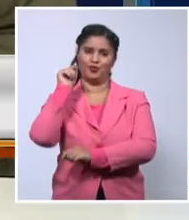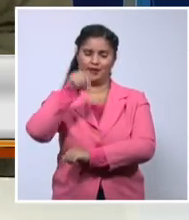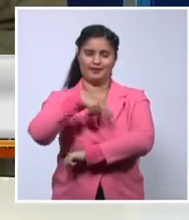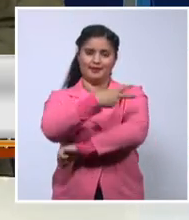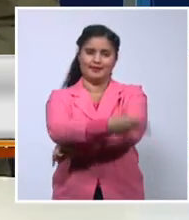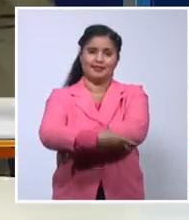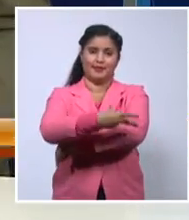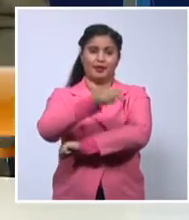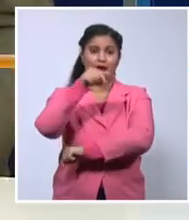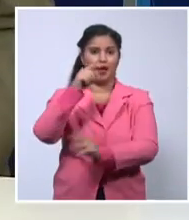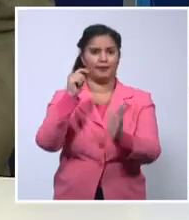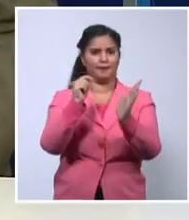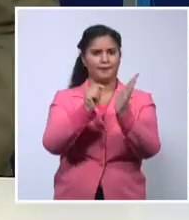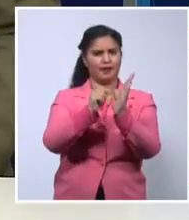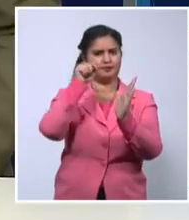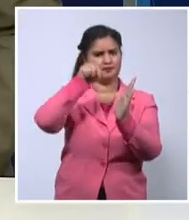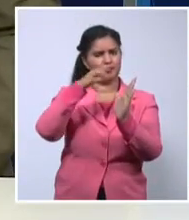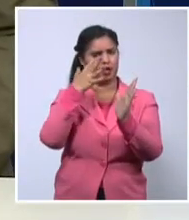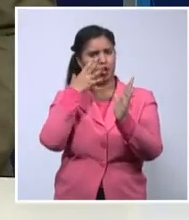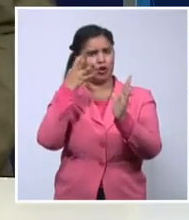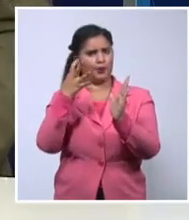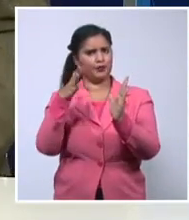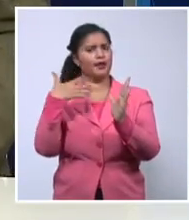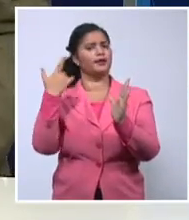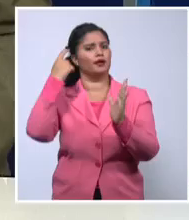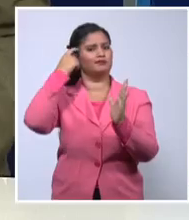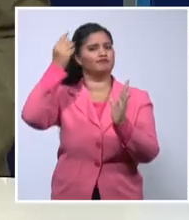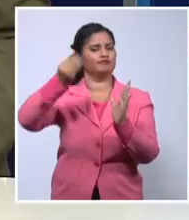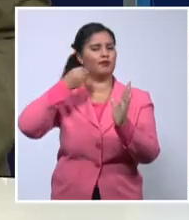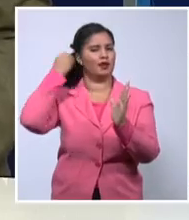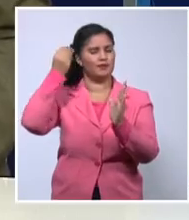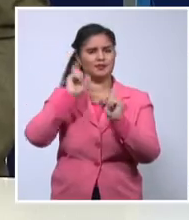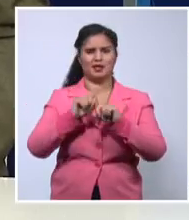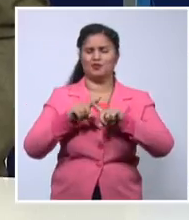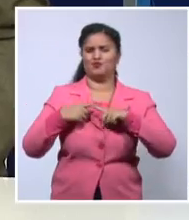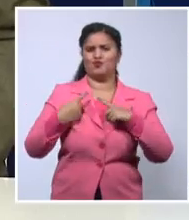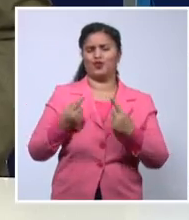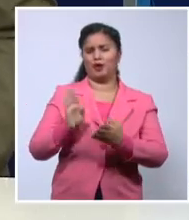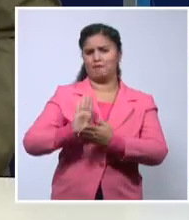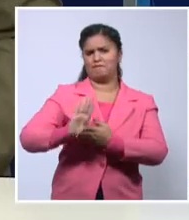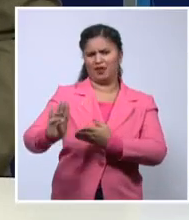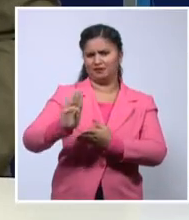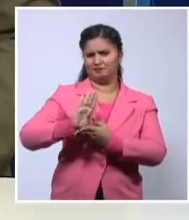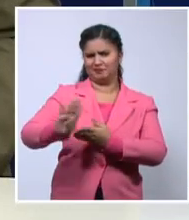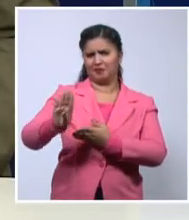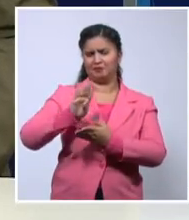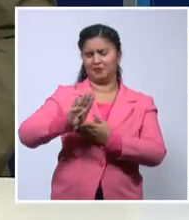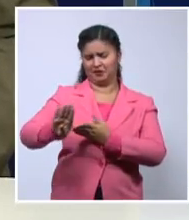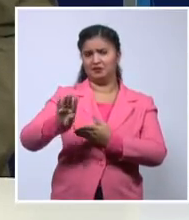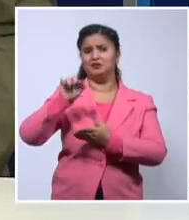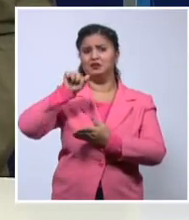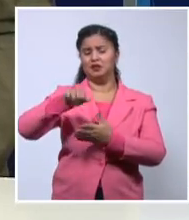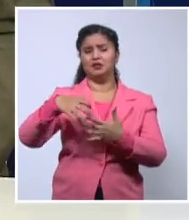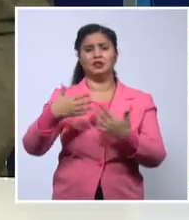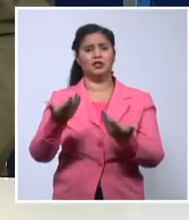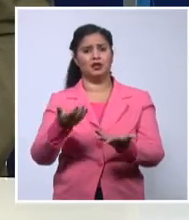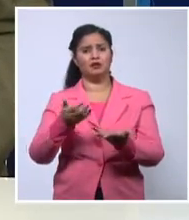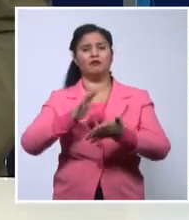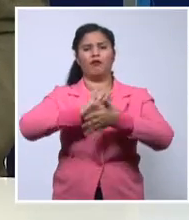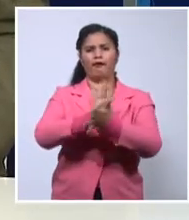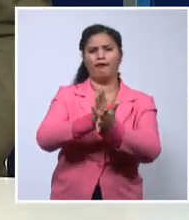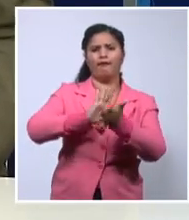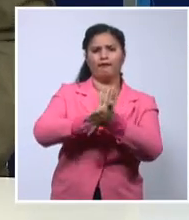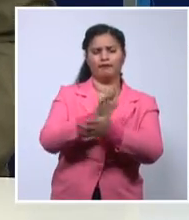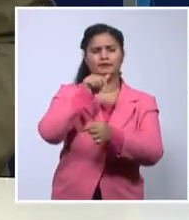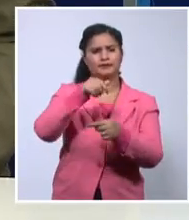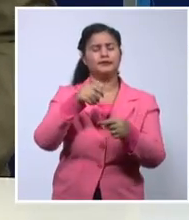está quizás la cuestión más importante a analizar. ¿Por qué tanto rechazo, ensañamiento y manipulación por parte de determinados